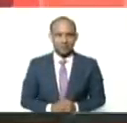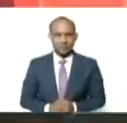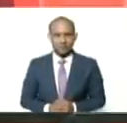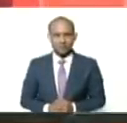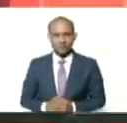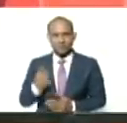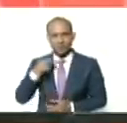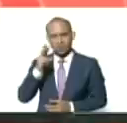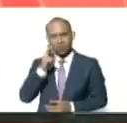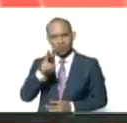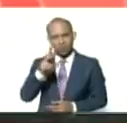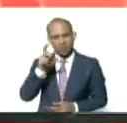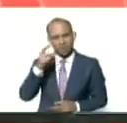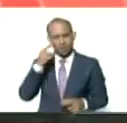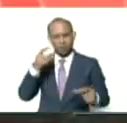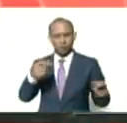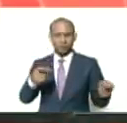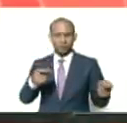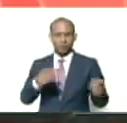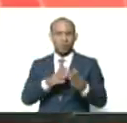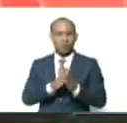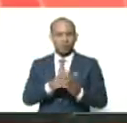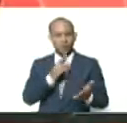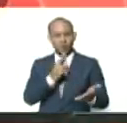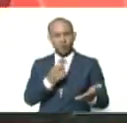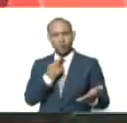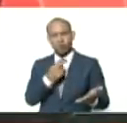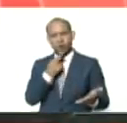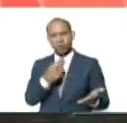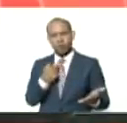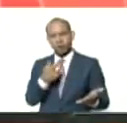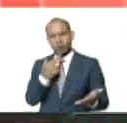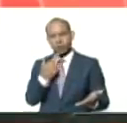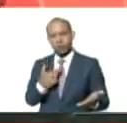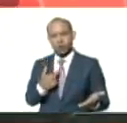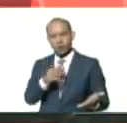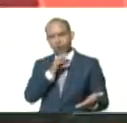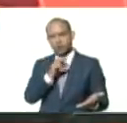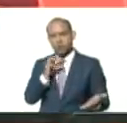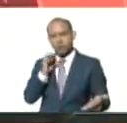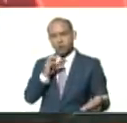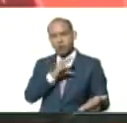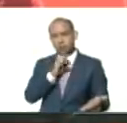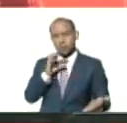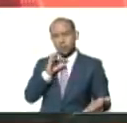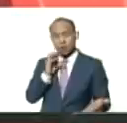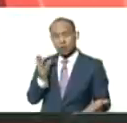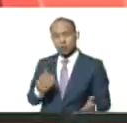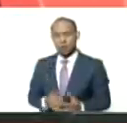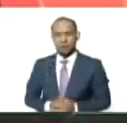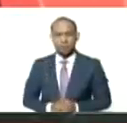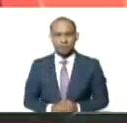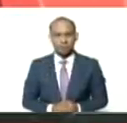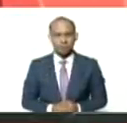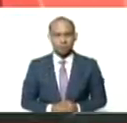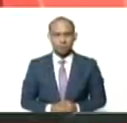Y yo veía la foto y decía, Capriles, contéstame, contéstame, Capriles, Capriles.